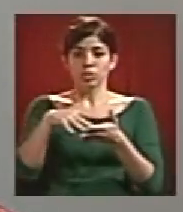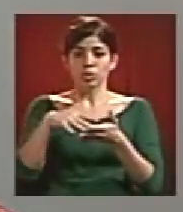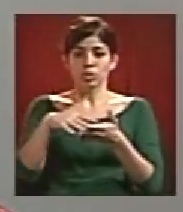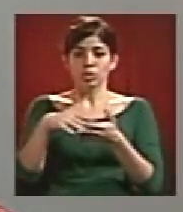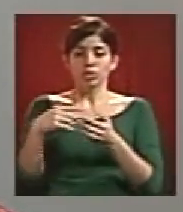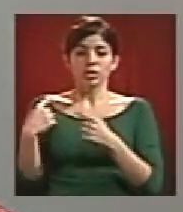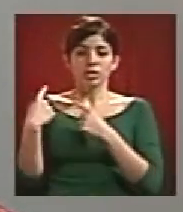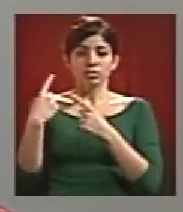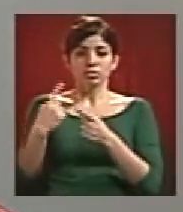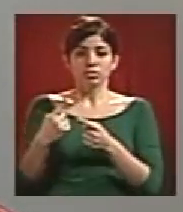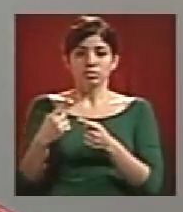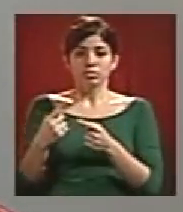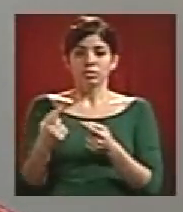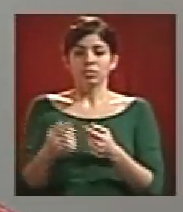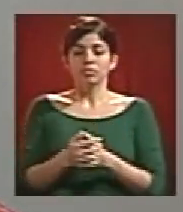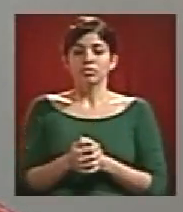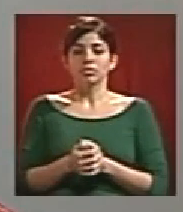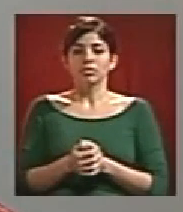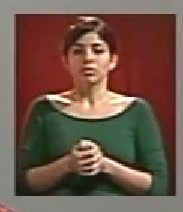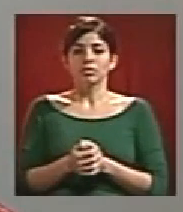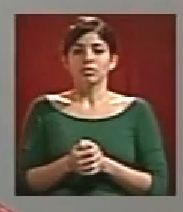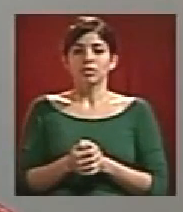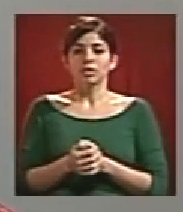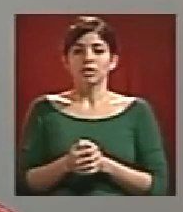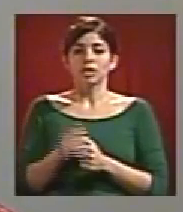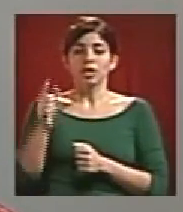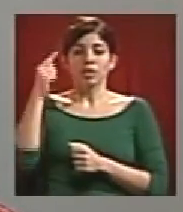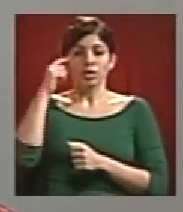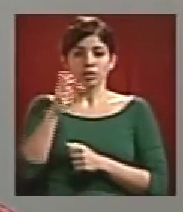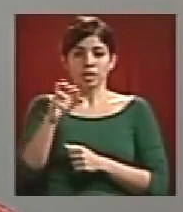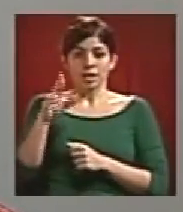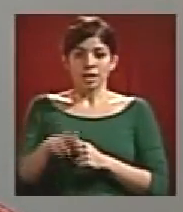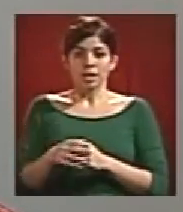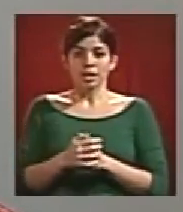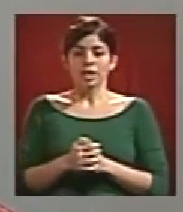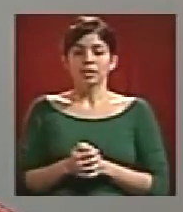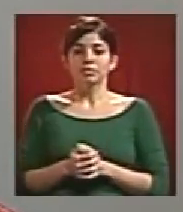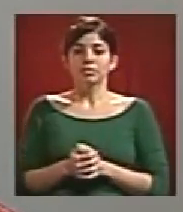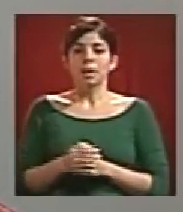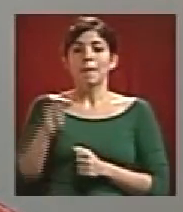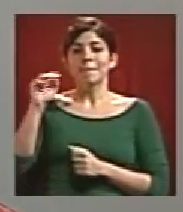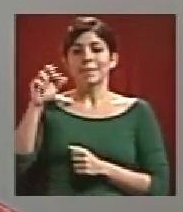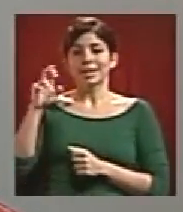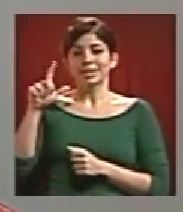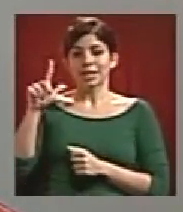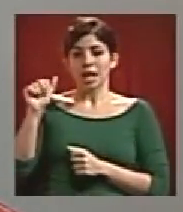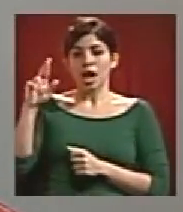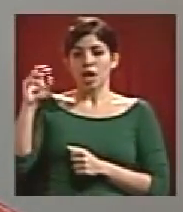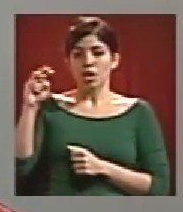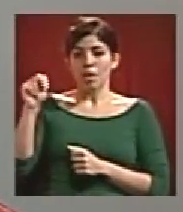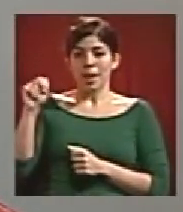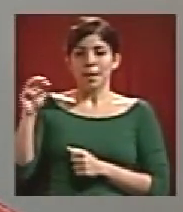de los estudios del Estado de la Nación, a Marcela Román.